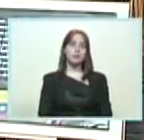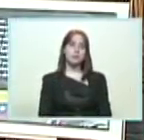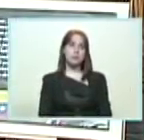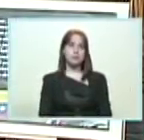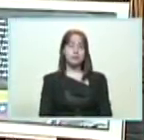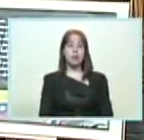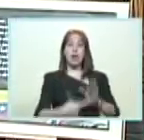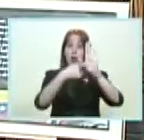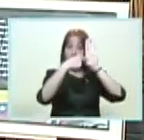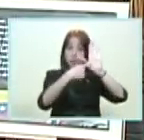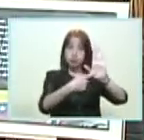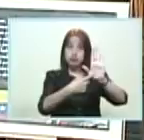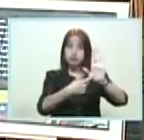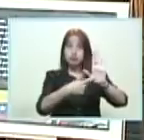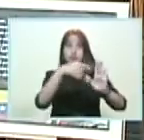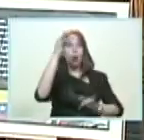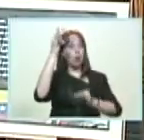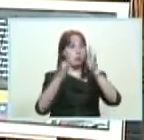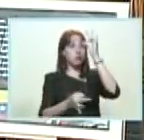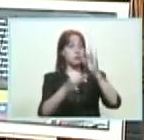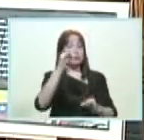que ha demostrado su justeza,